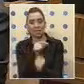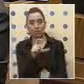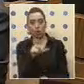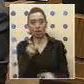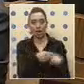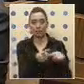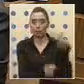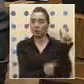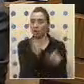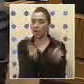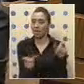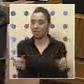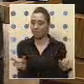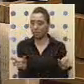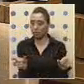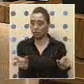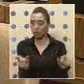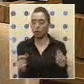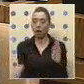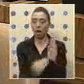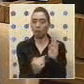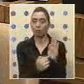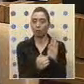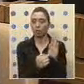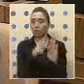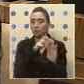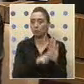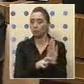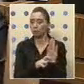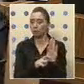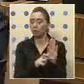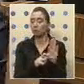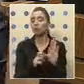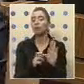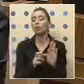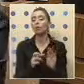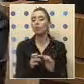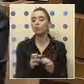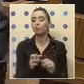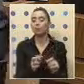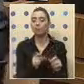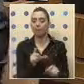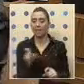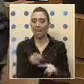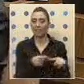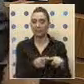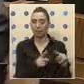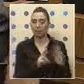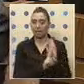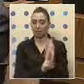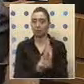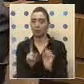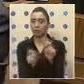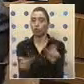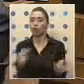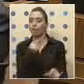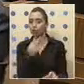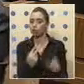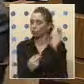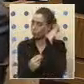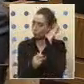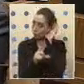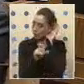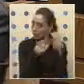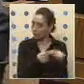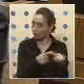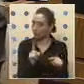ellos respaldan esta iniciativa. Fíjese que donde se representa la clase media, no los voceros que uno escucha de la clase media,